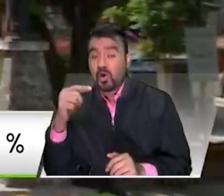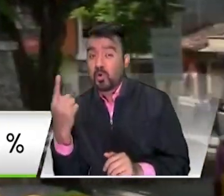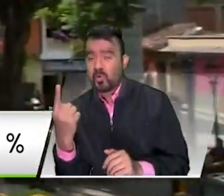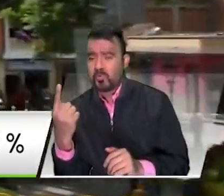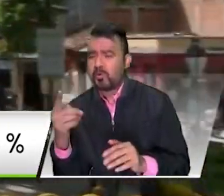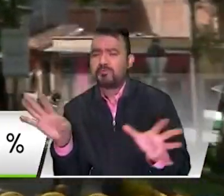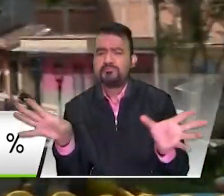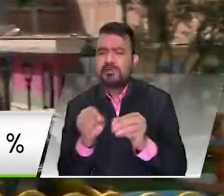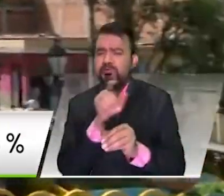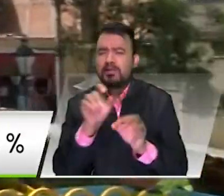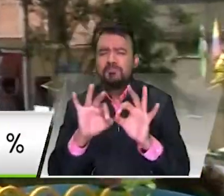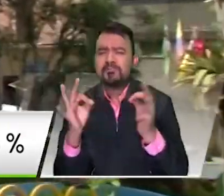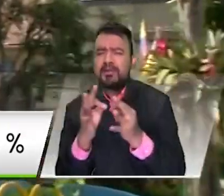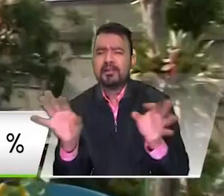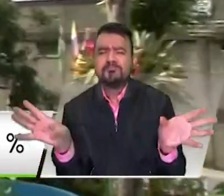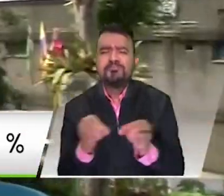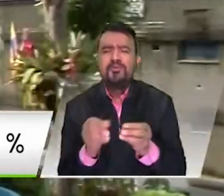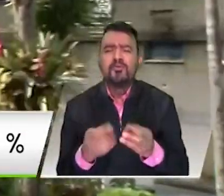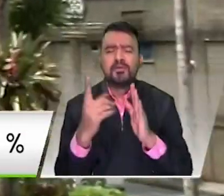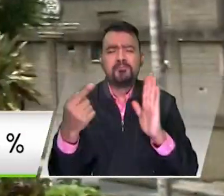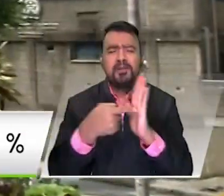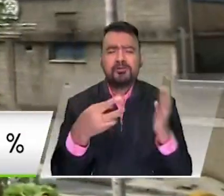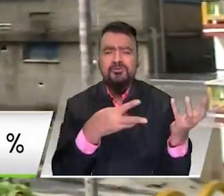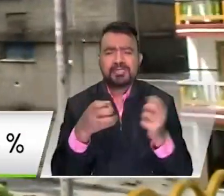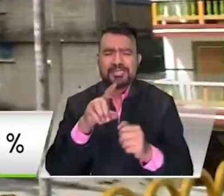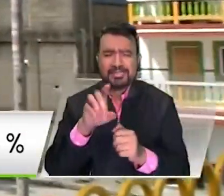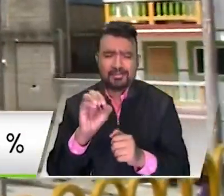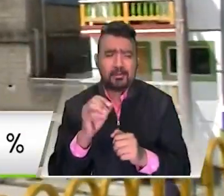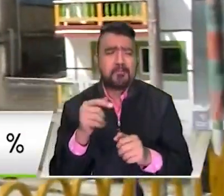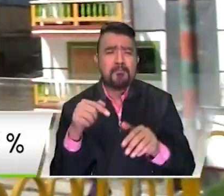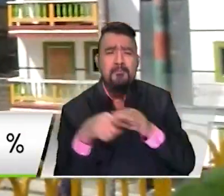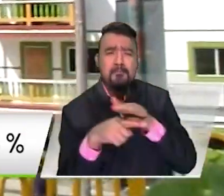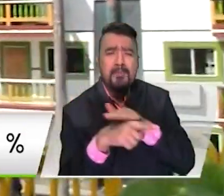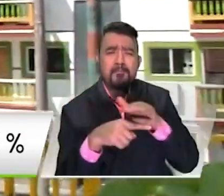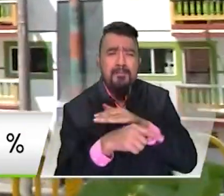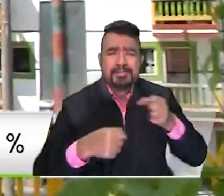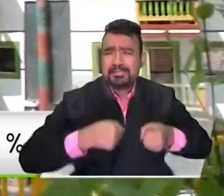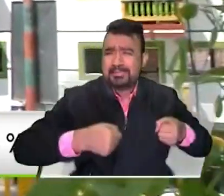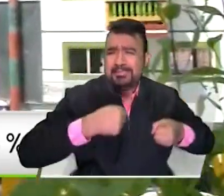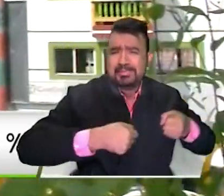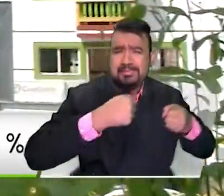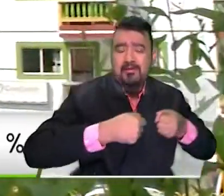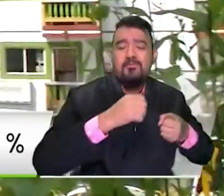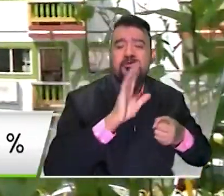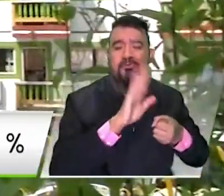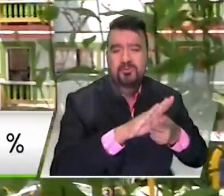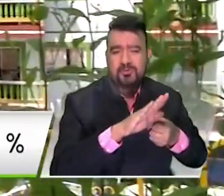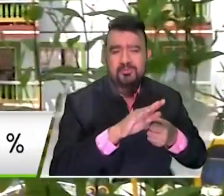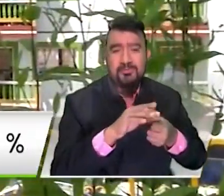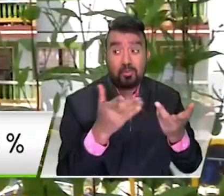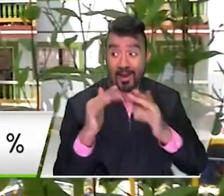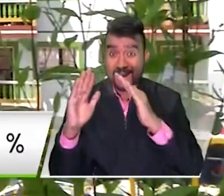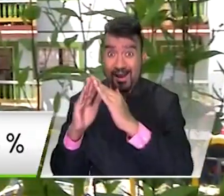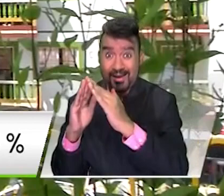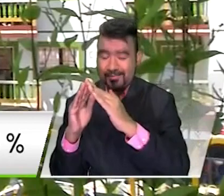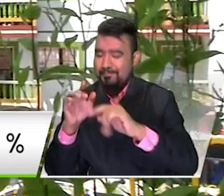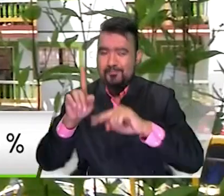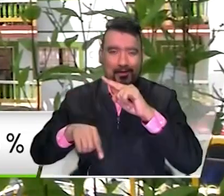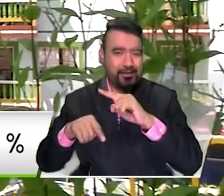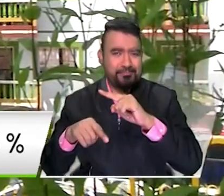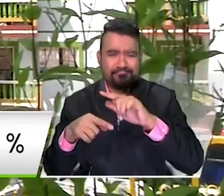1859 familias desplazadas unas cuatro mil 800 personas salieron obligadas de sus hogares en ituango